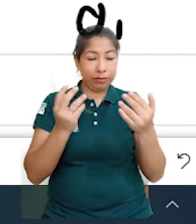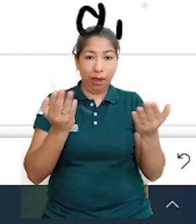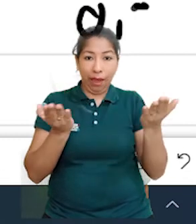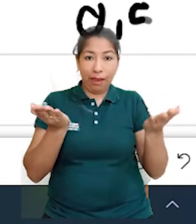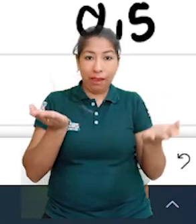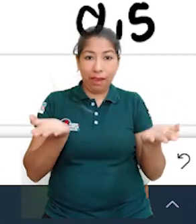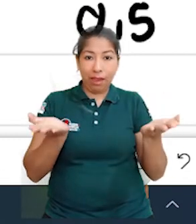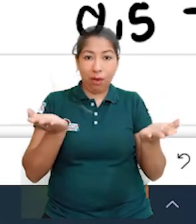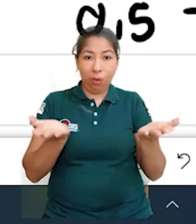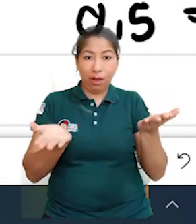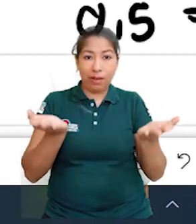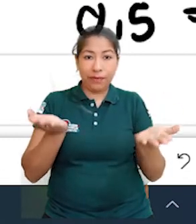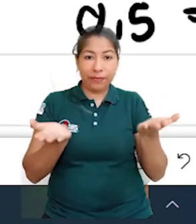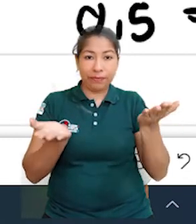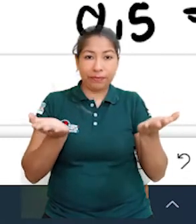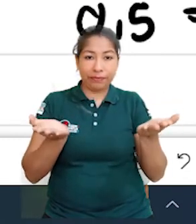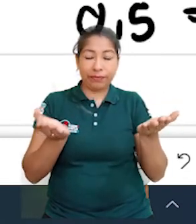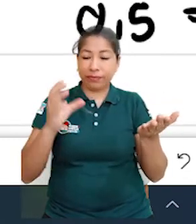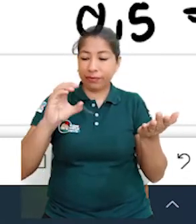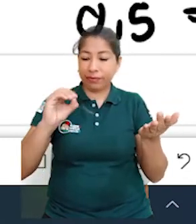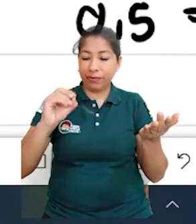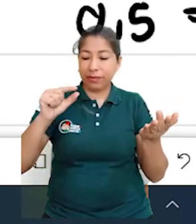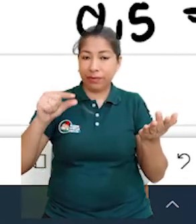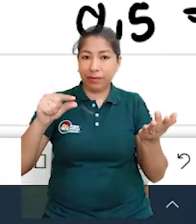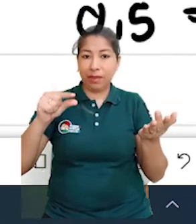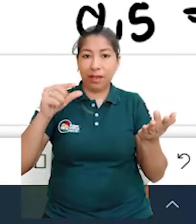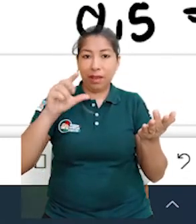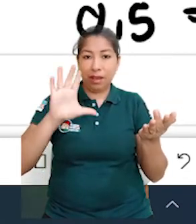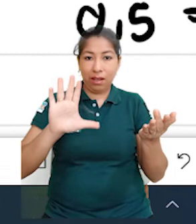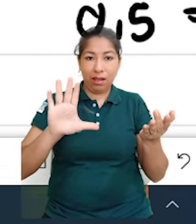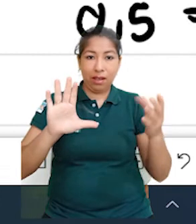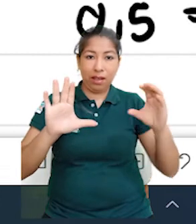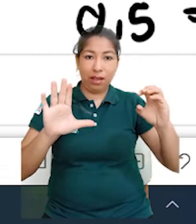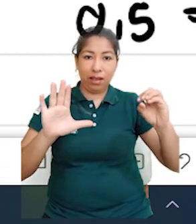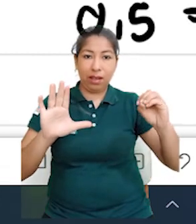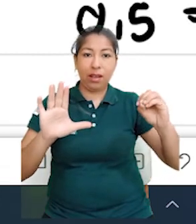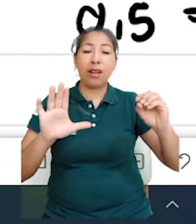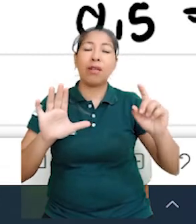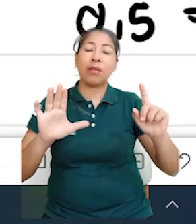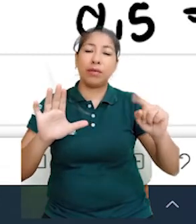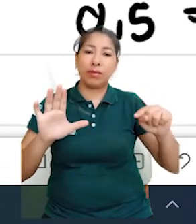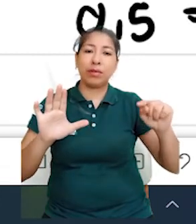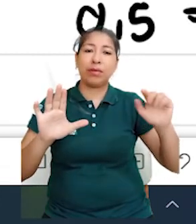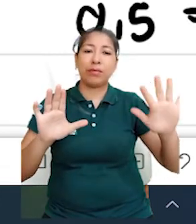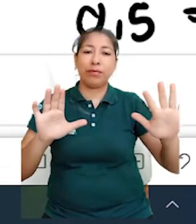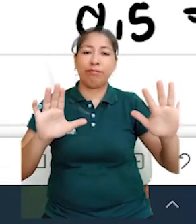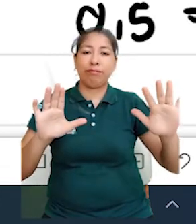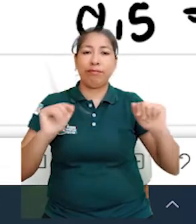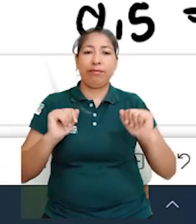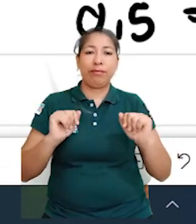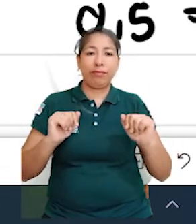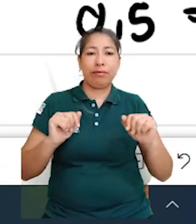valor es 0.5, al igual que el segundo miembro. Por eso decimos que el valor obtenido, 0,5, es